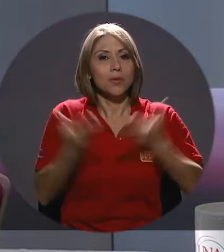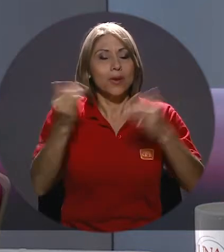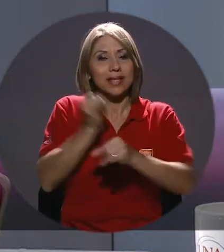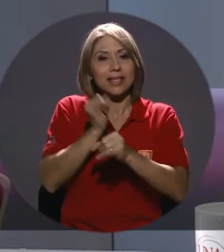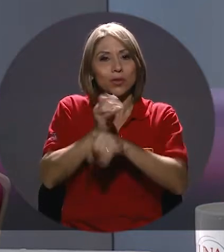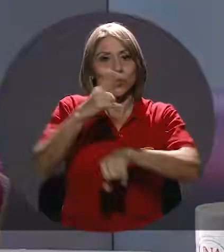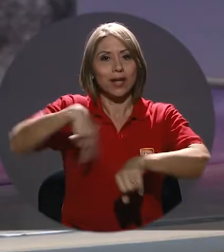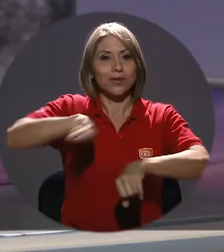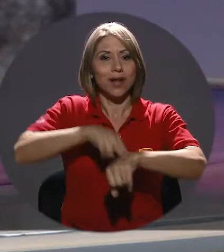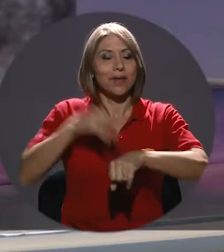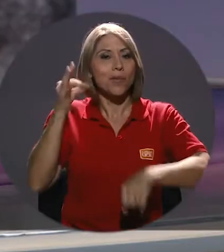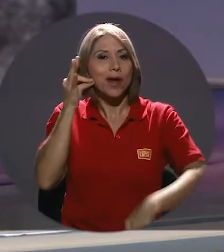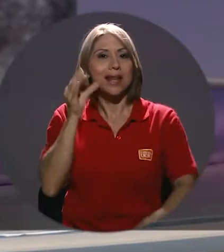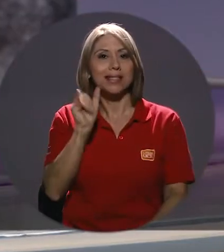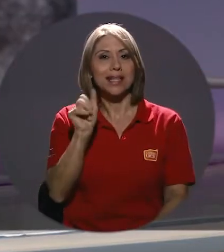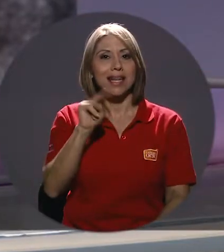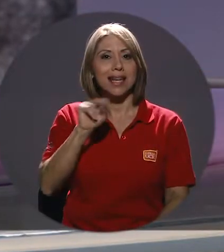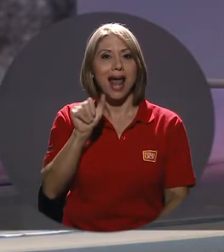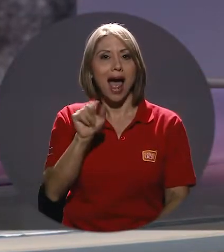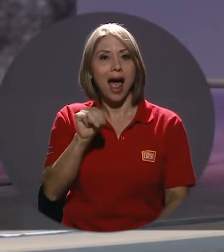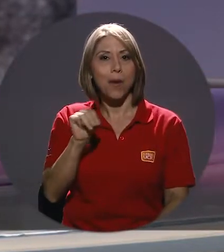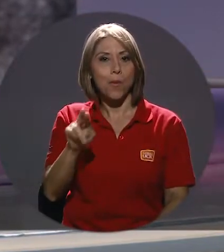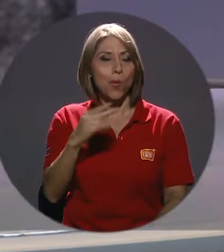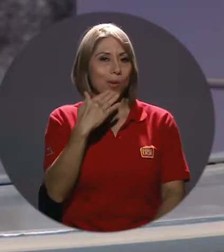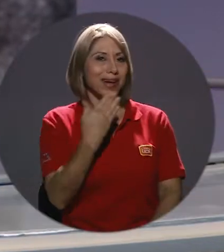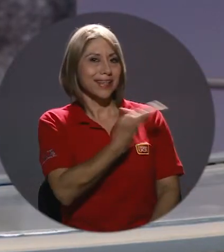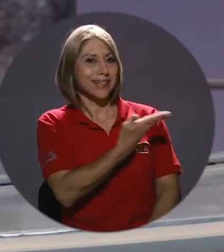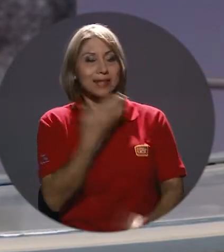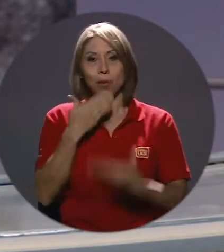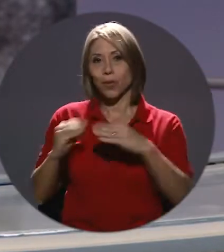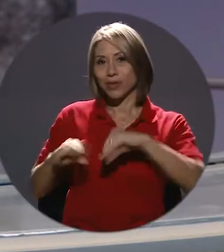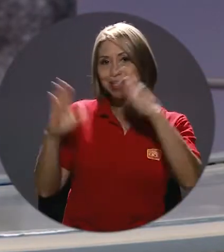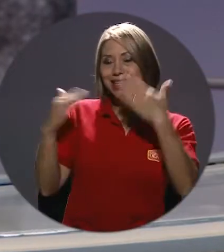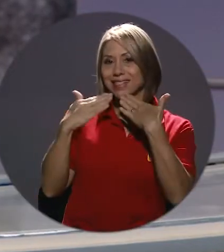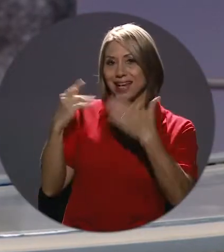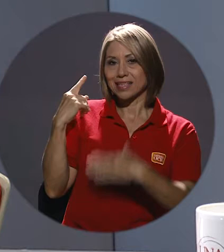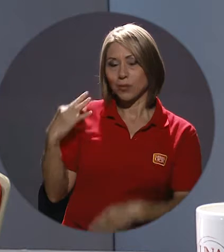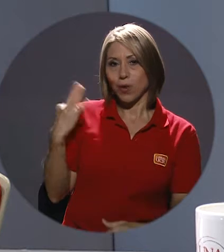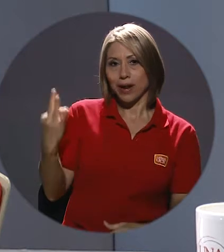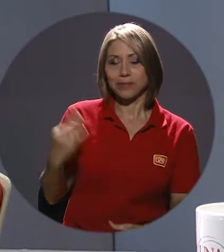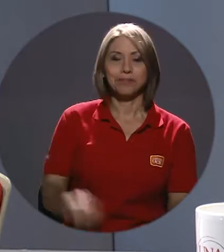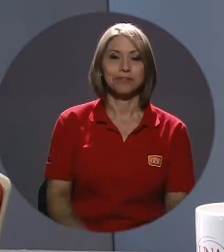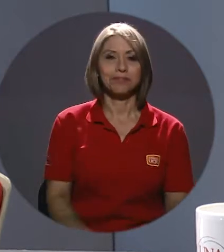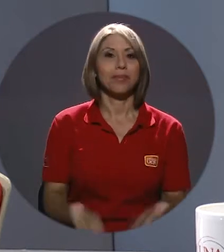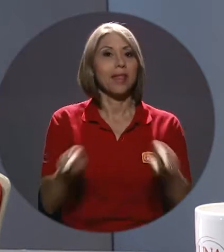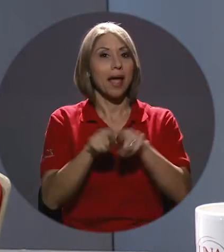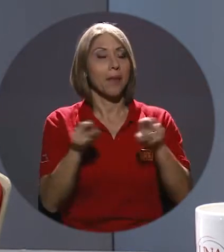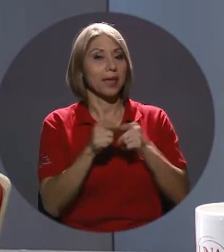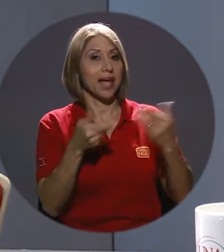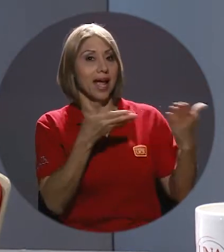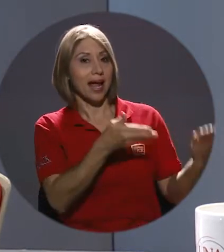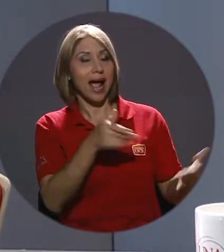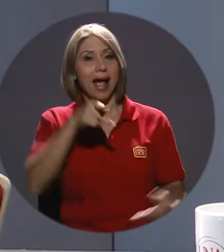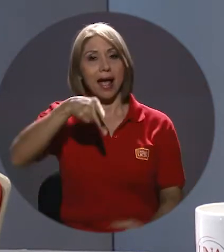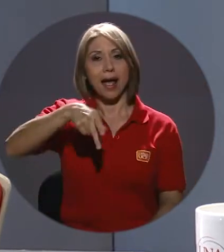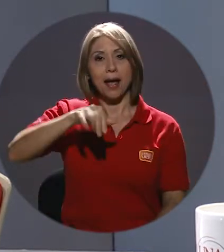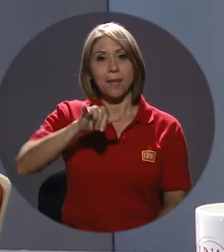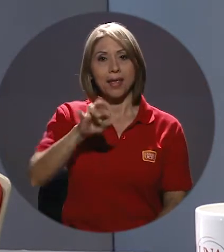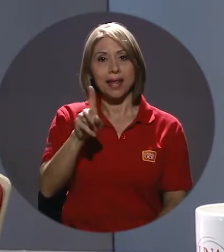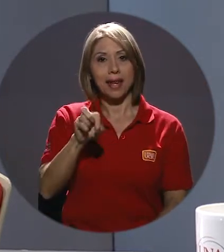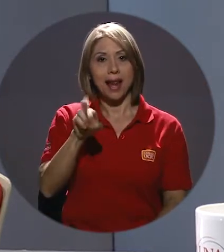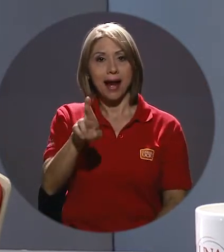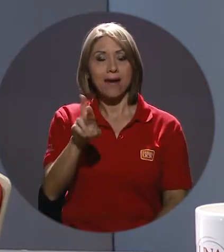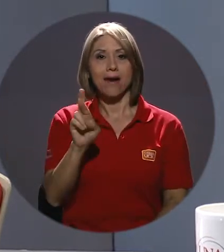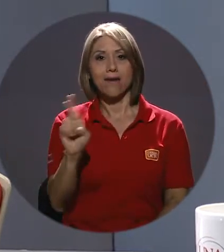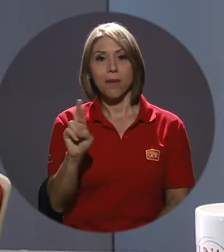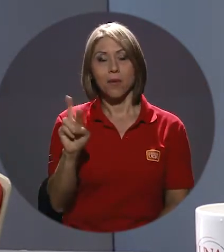de las Mujeres, INAMU. Gracias de nuevo por estar con nosotros. Muy buenos días y gracias por la invitación. Además está con nosotros Pilar